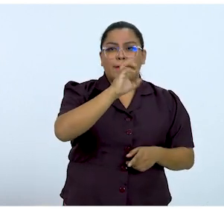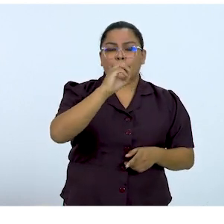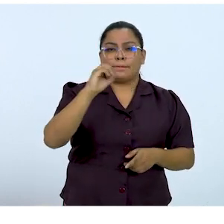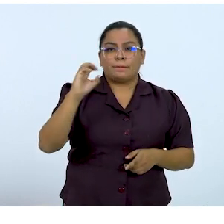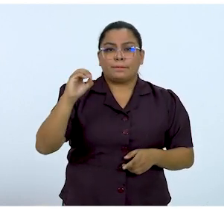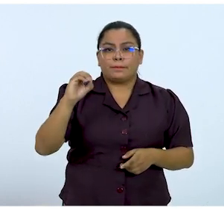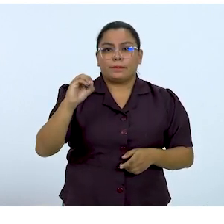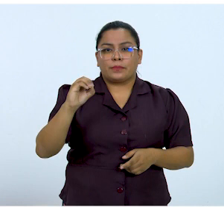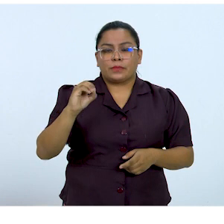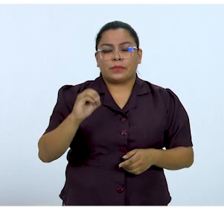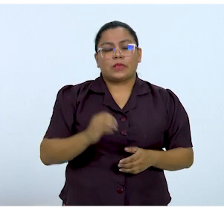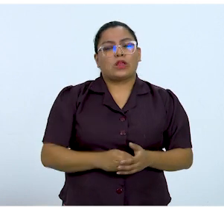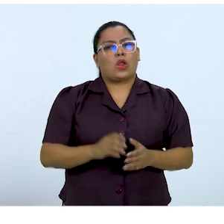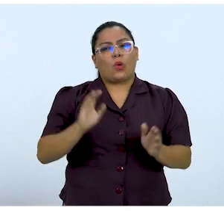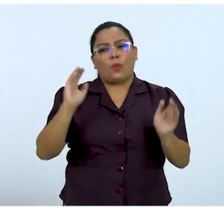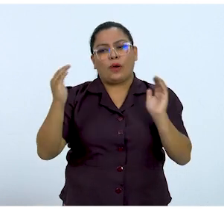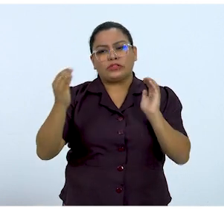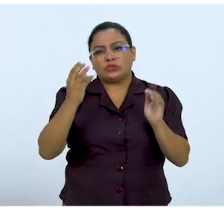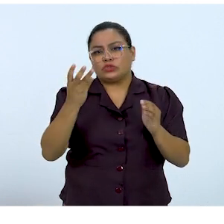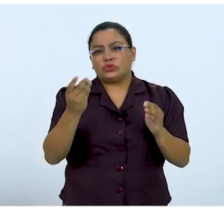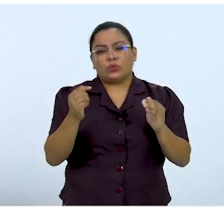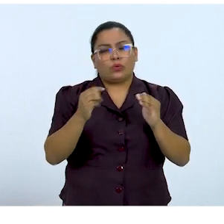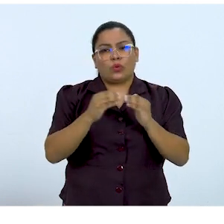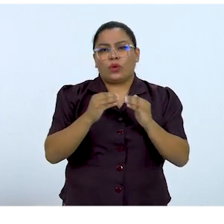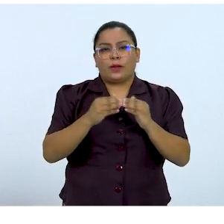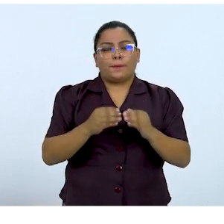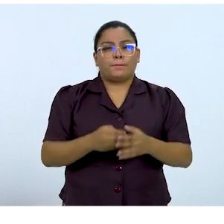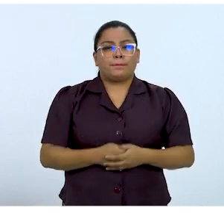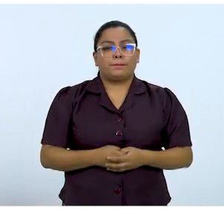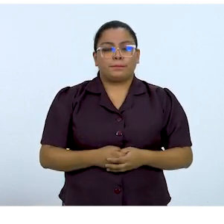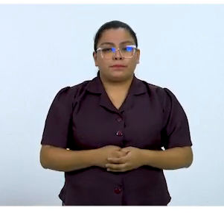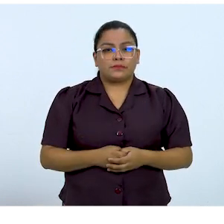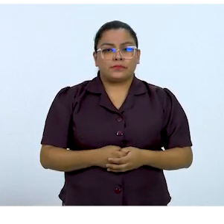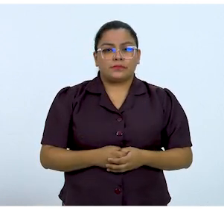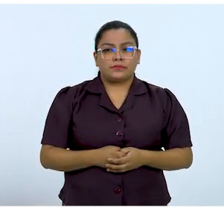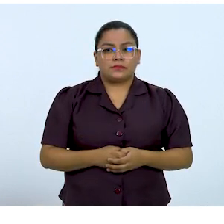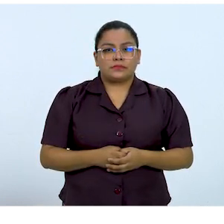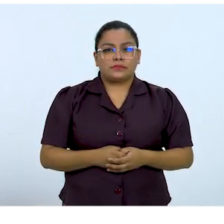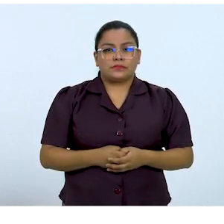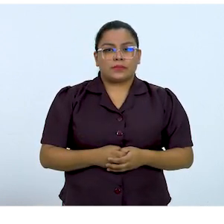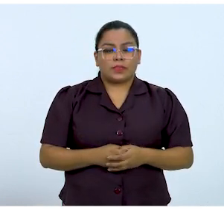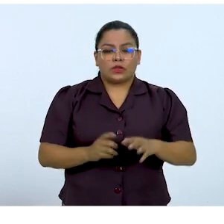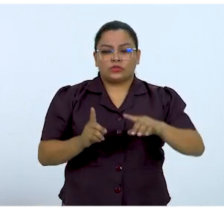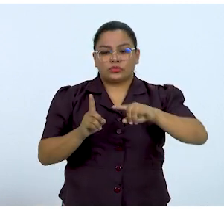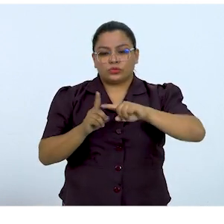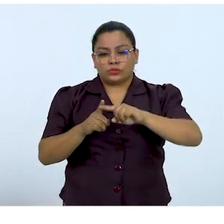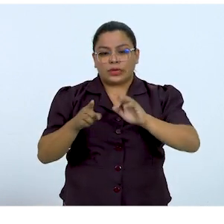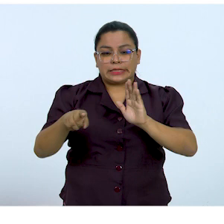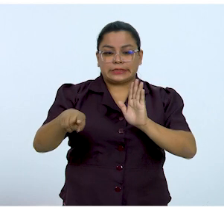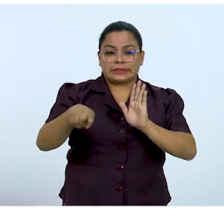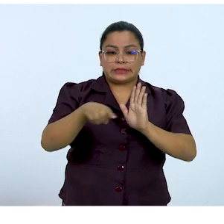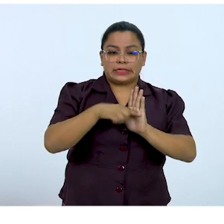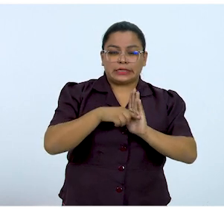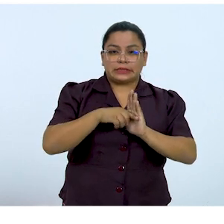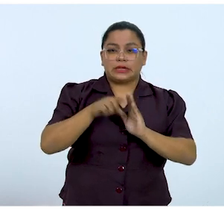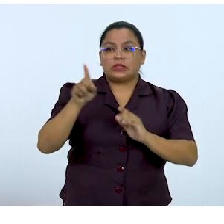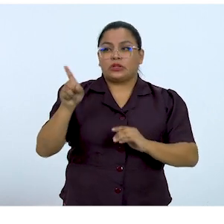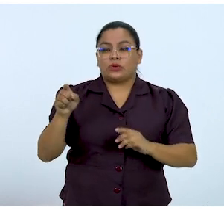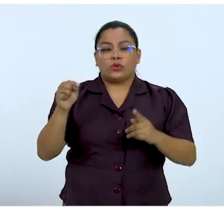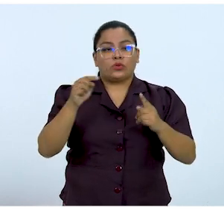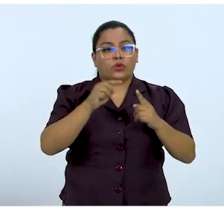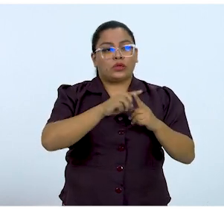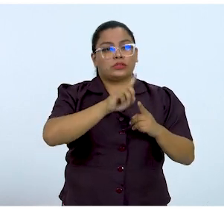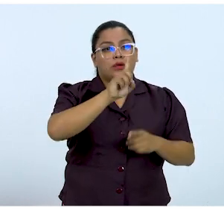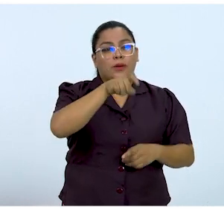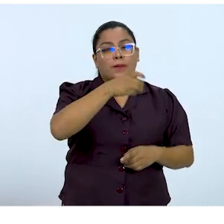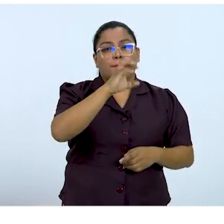la recta numérica también hasta 1000 y la comparación de estos números. Sumas y restas con números hasta 1000.